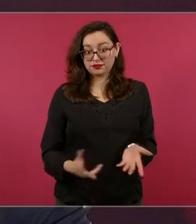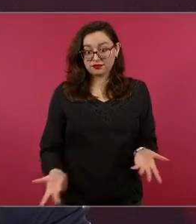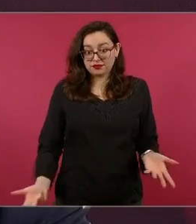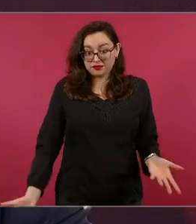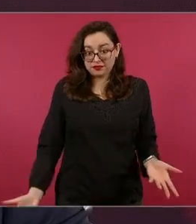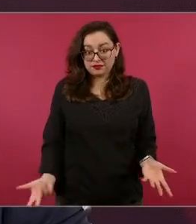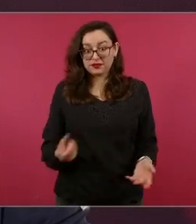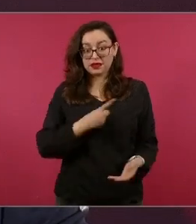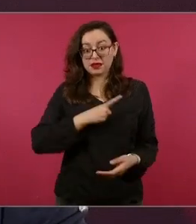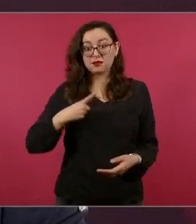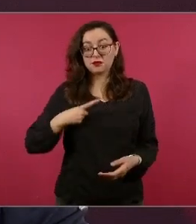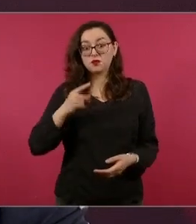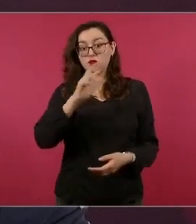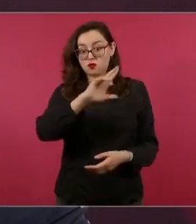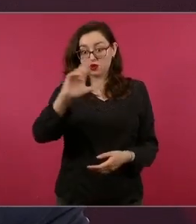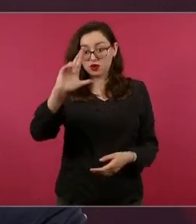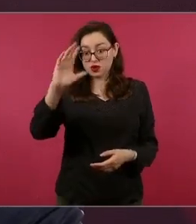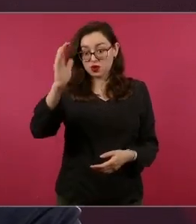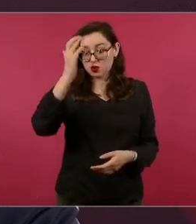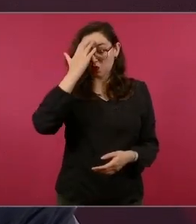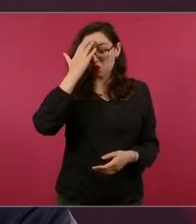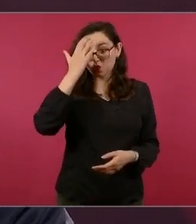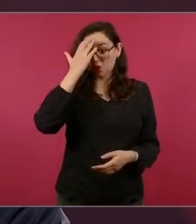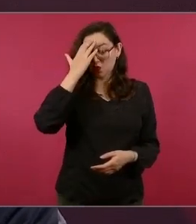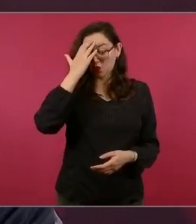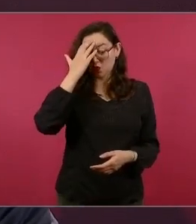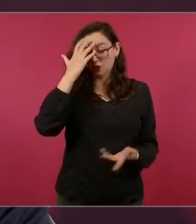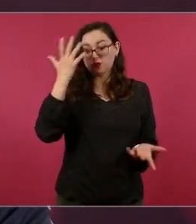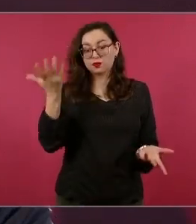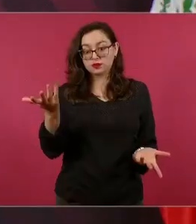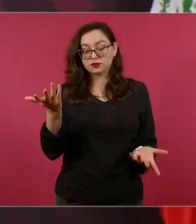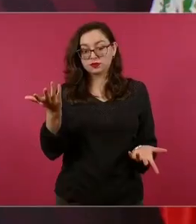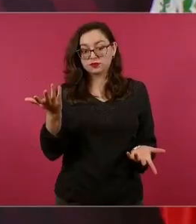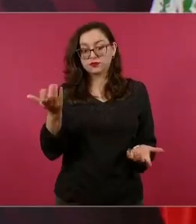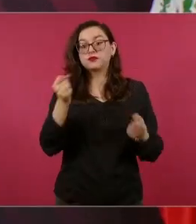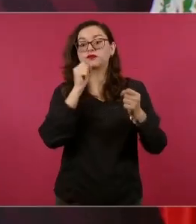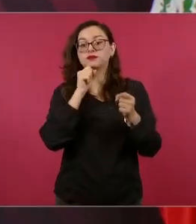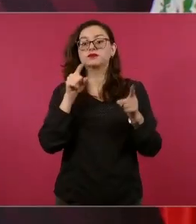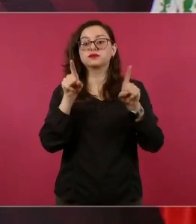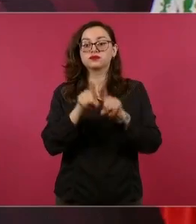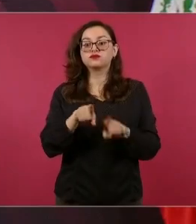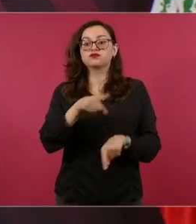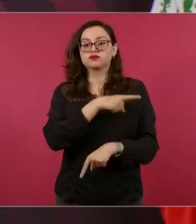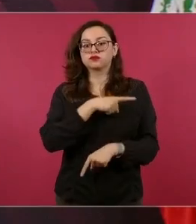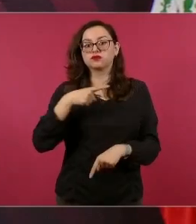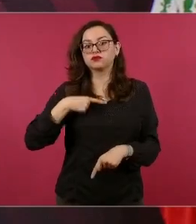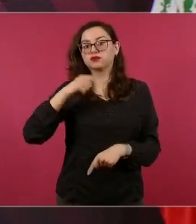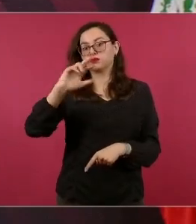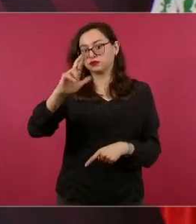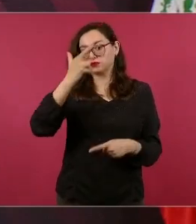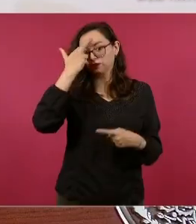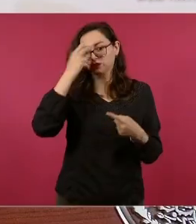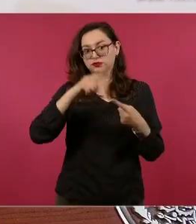hacerle un reconocimiento también, por ejemplo, a Marcelo Ebrard, a Adán,